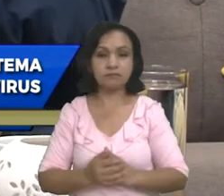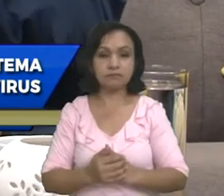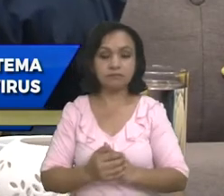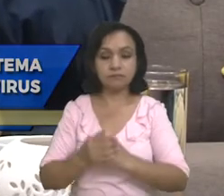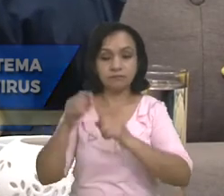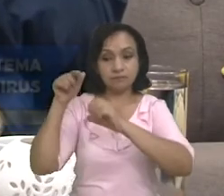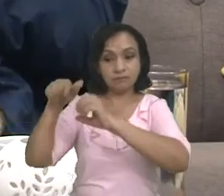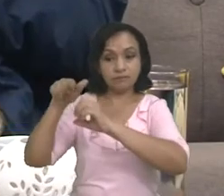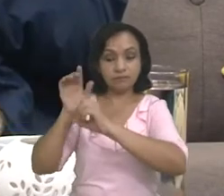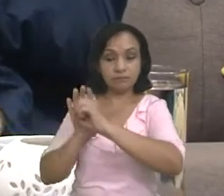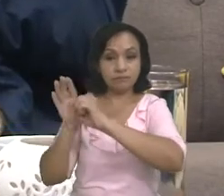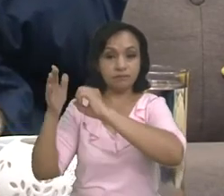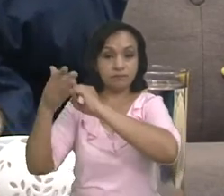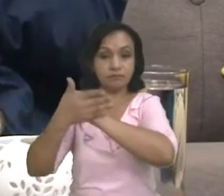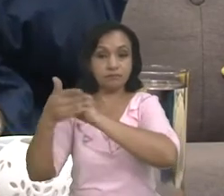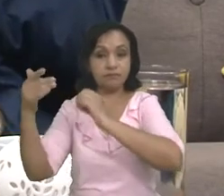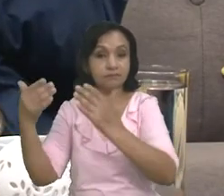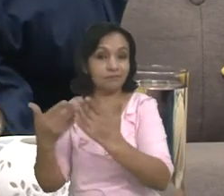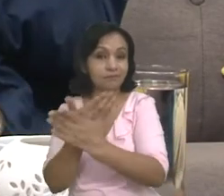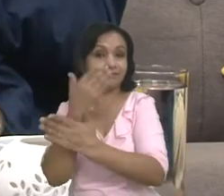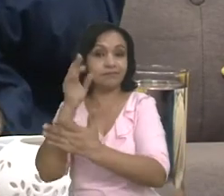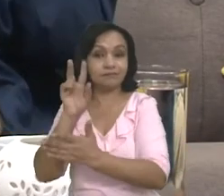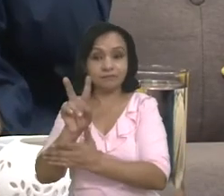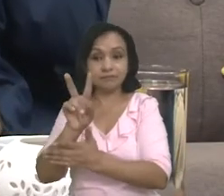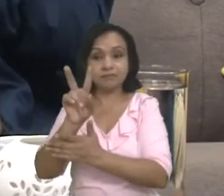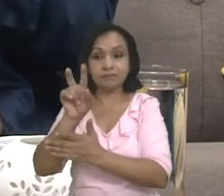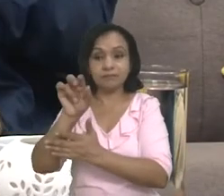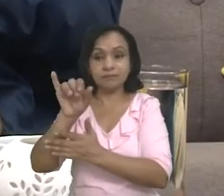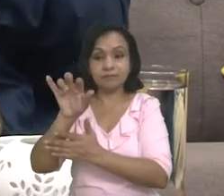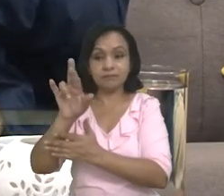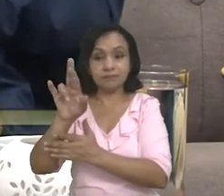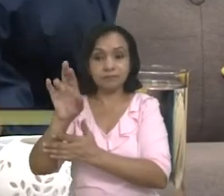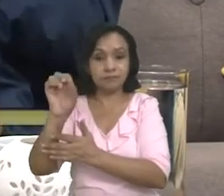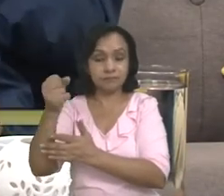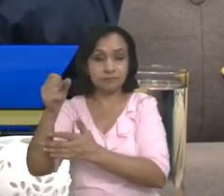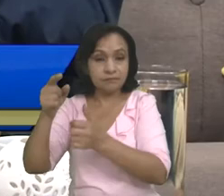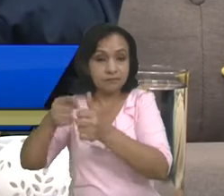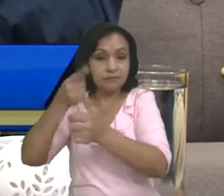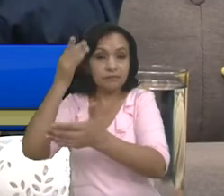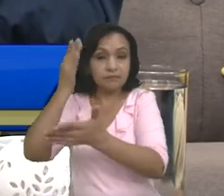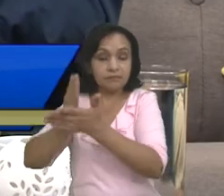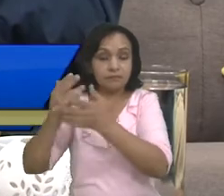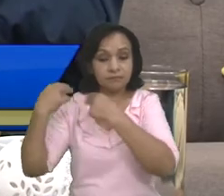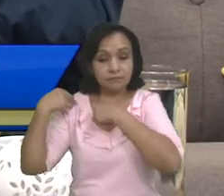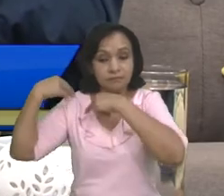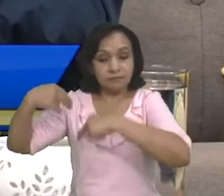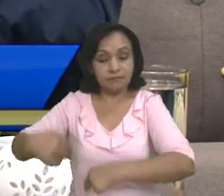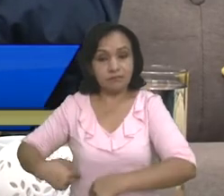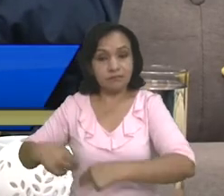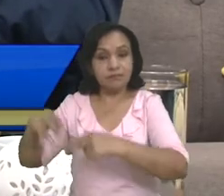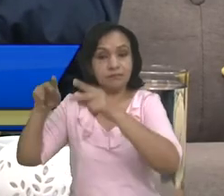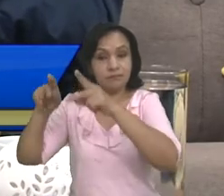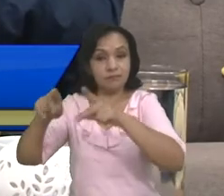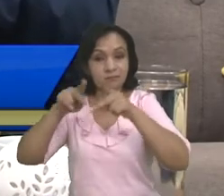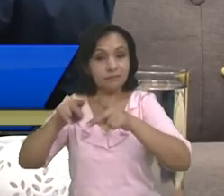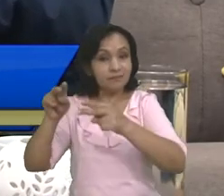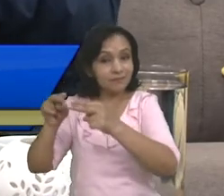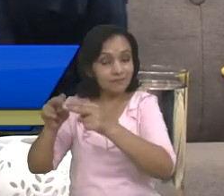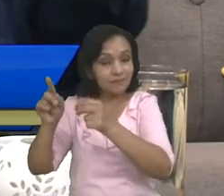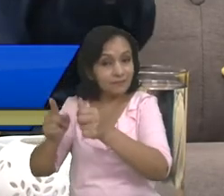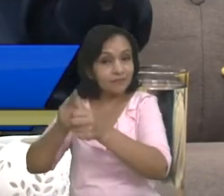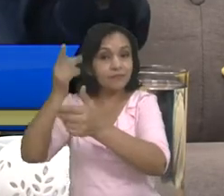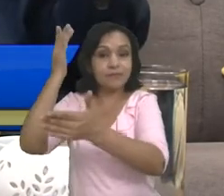coronavirus o un virus nuevo que es la primera vez que entre en contacto con un ser humano con las personas entonces